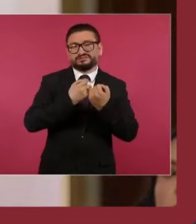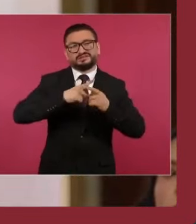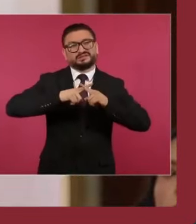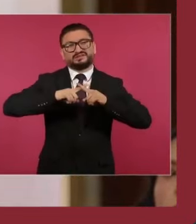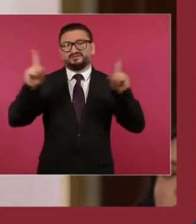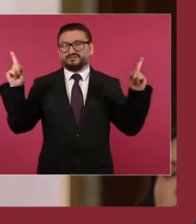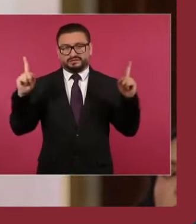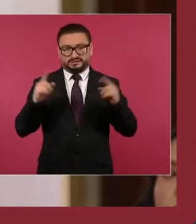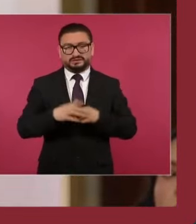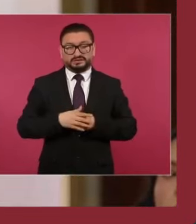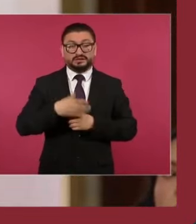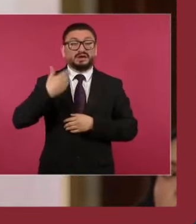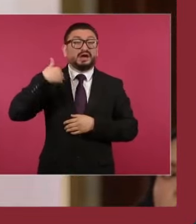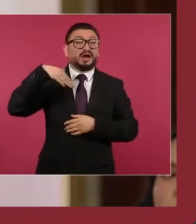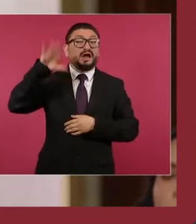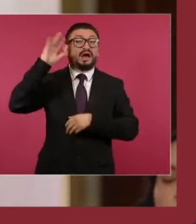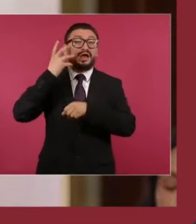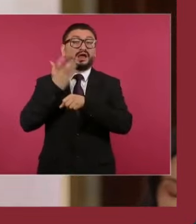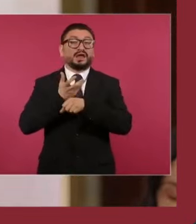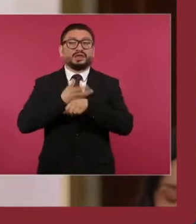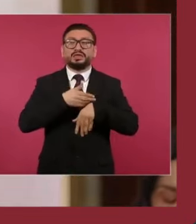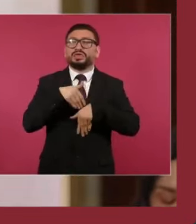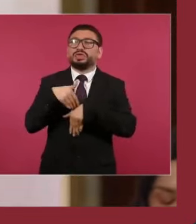que eran como peleles